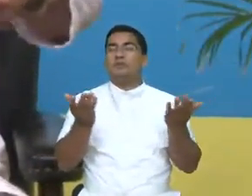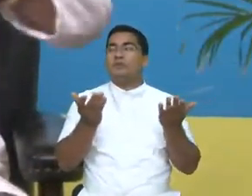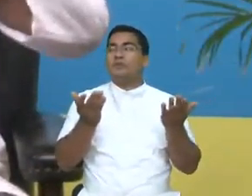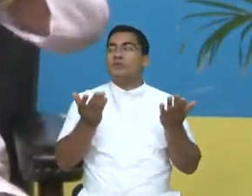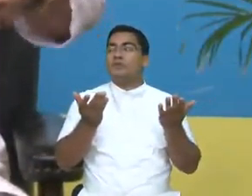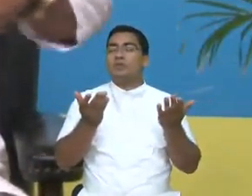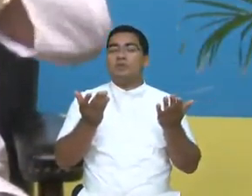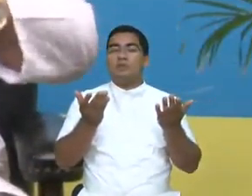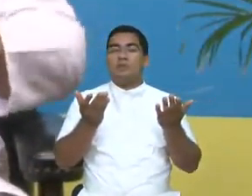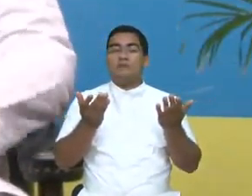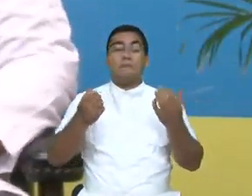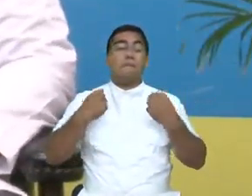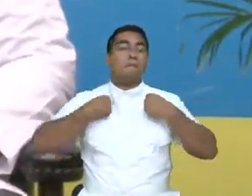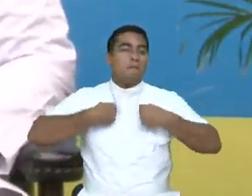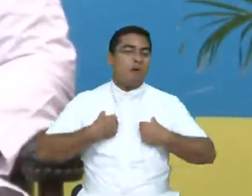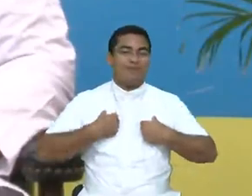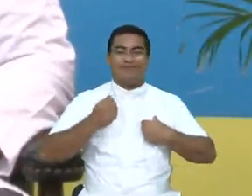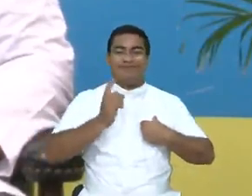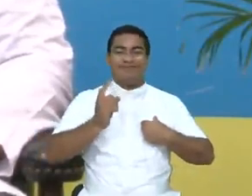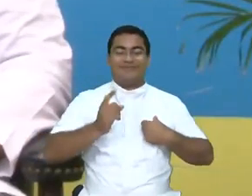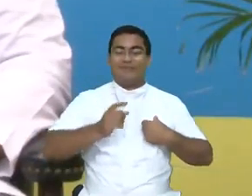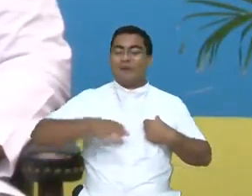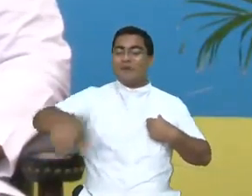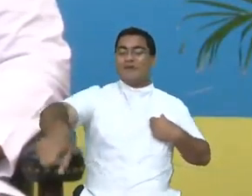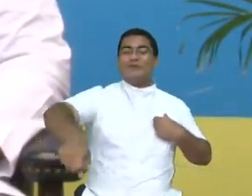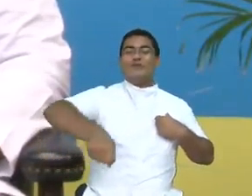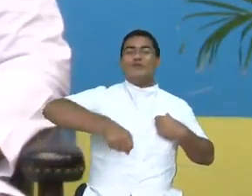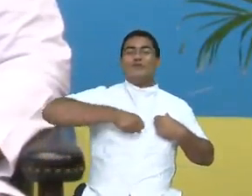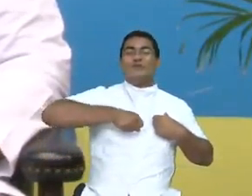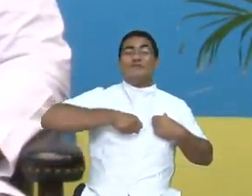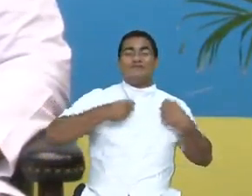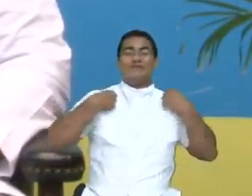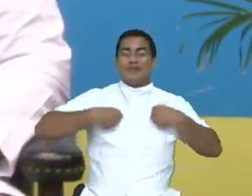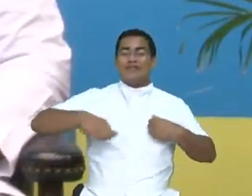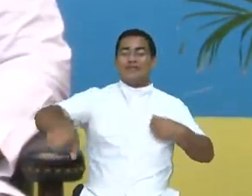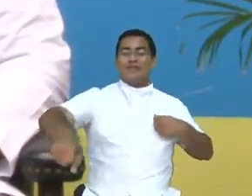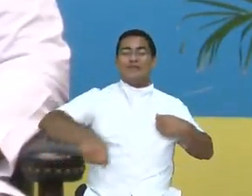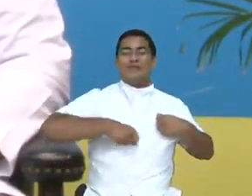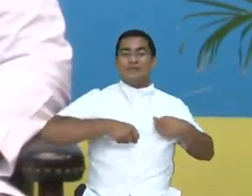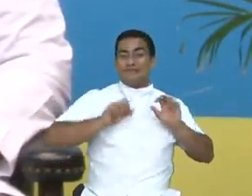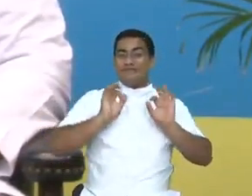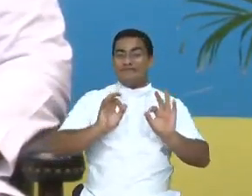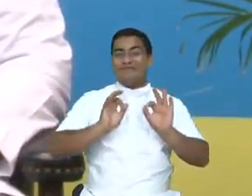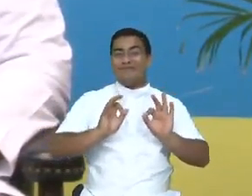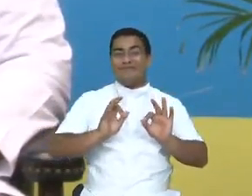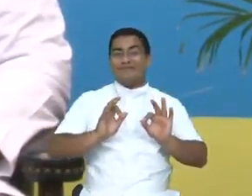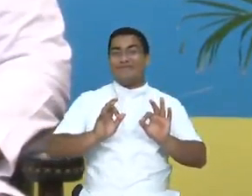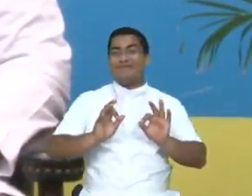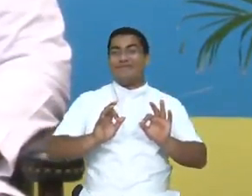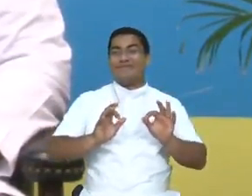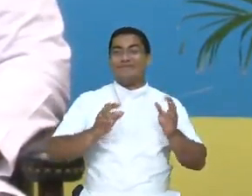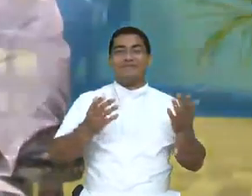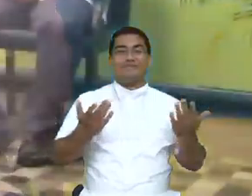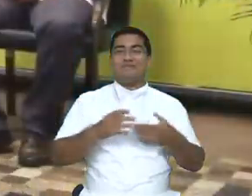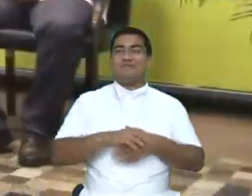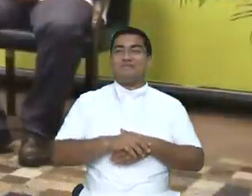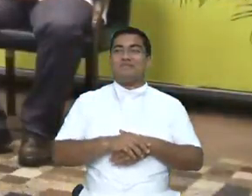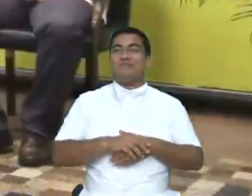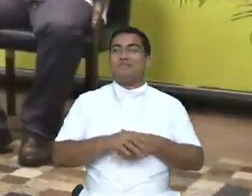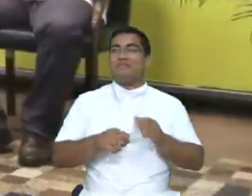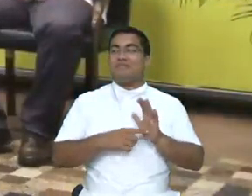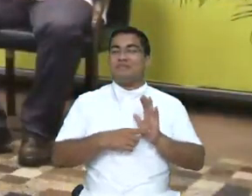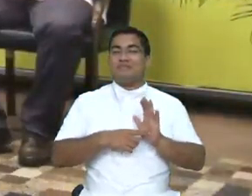mochilas con ruedas. Ah, las ruedas. Otro factor que quizás no... No les va a dilatar, sí, por el pavimento y